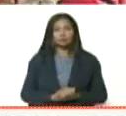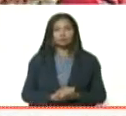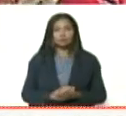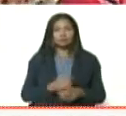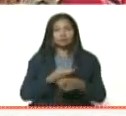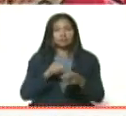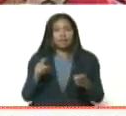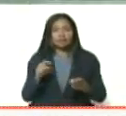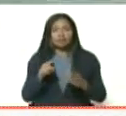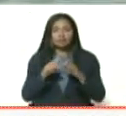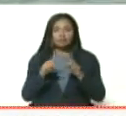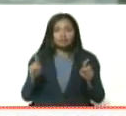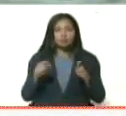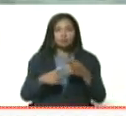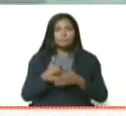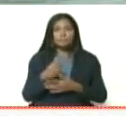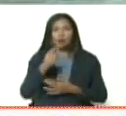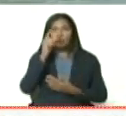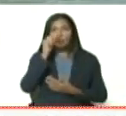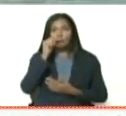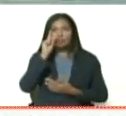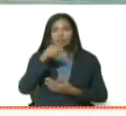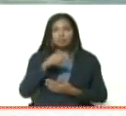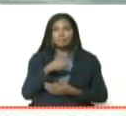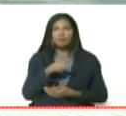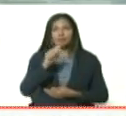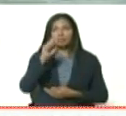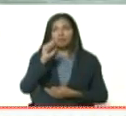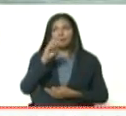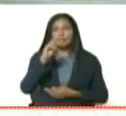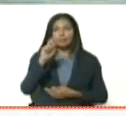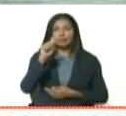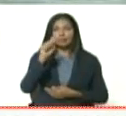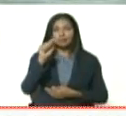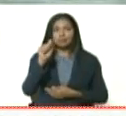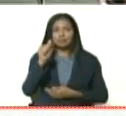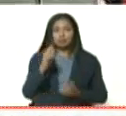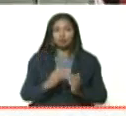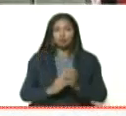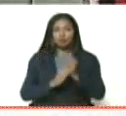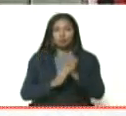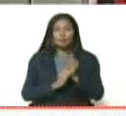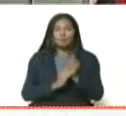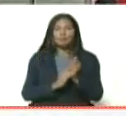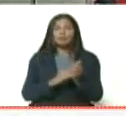de división Javier Marcano Tabata, comandante de Miranda,